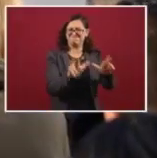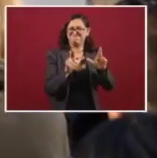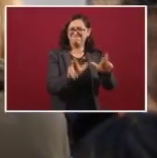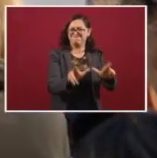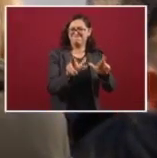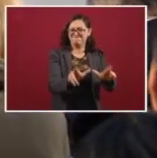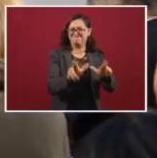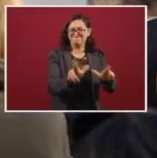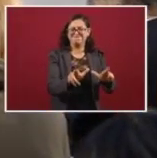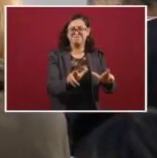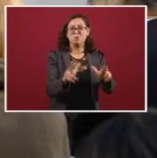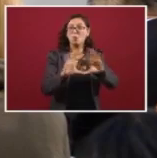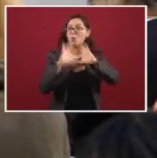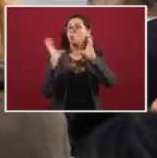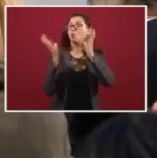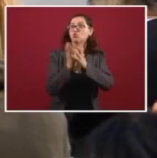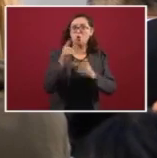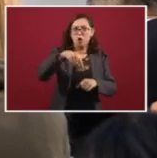O sea, nada más